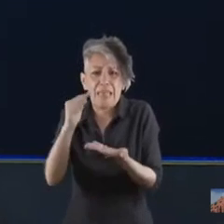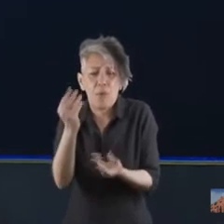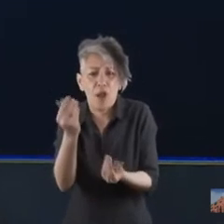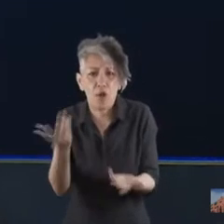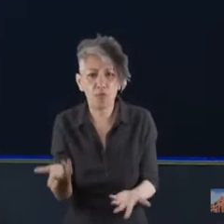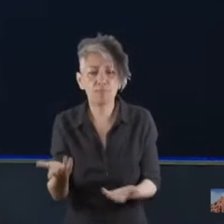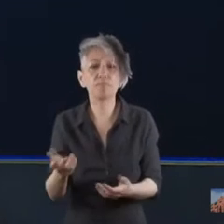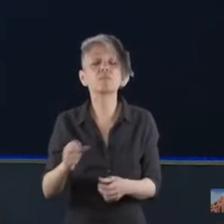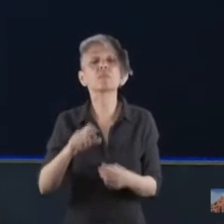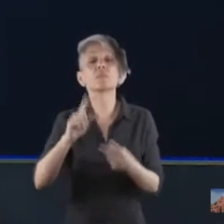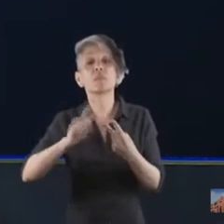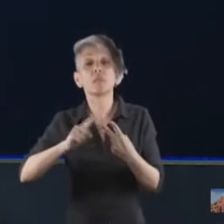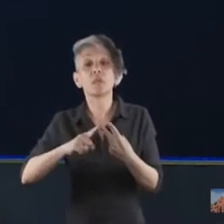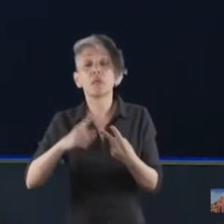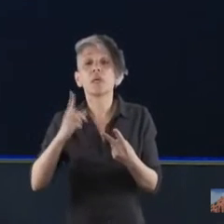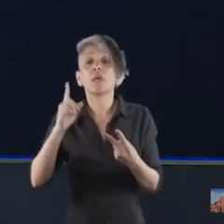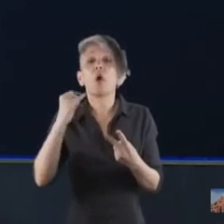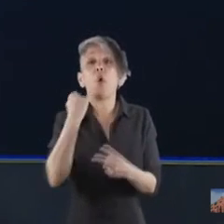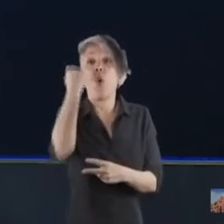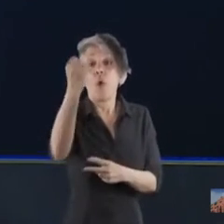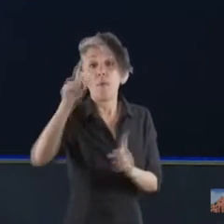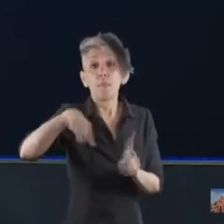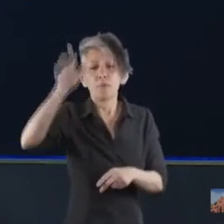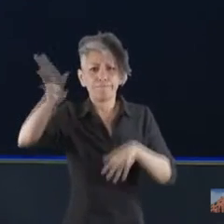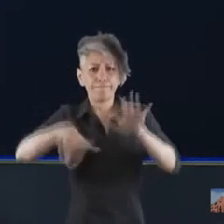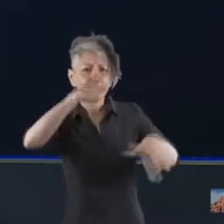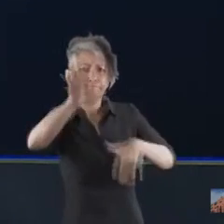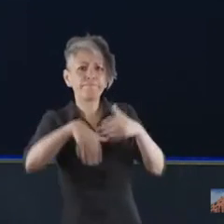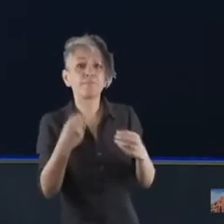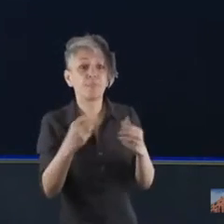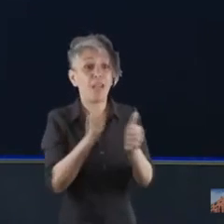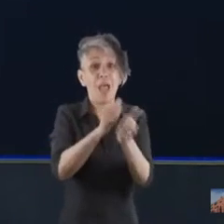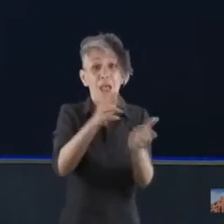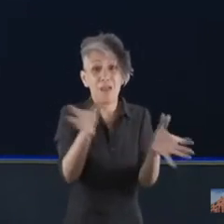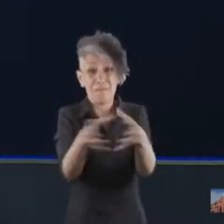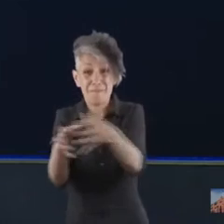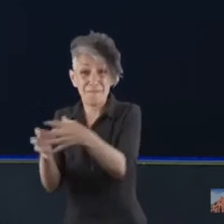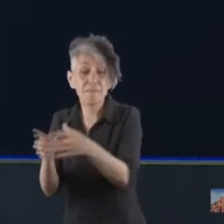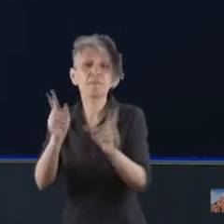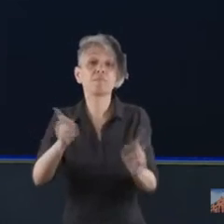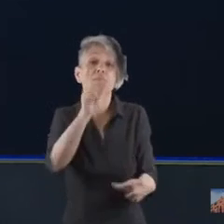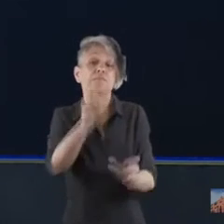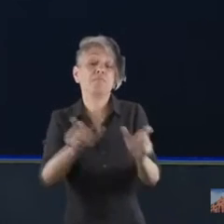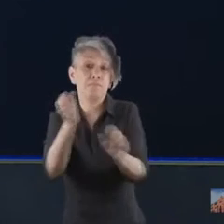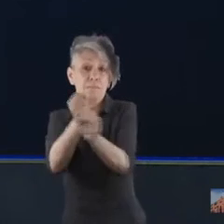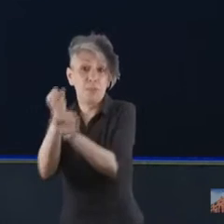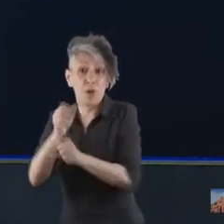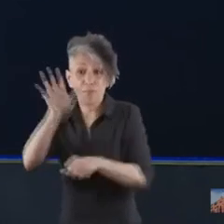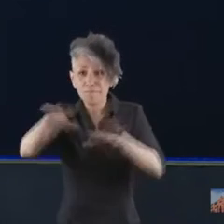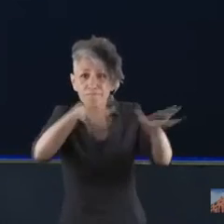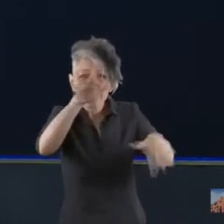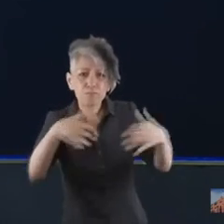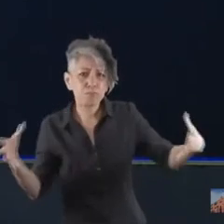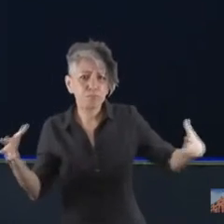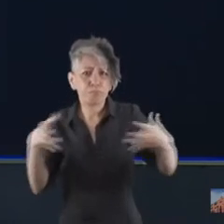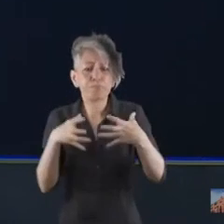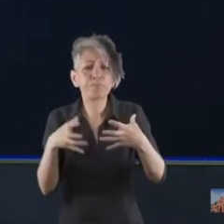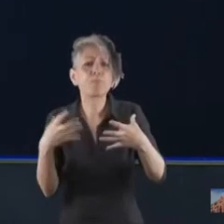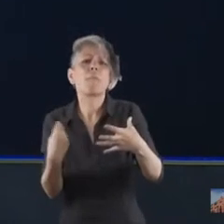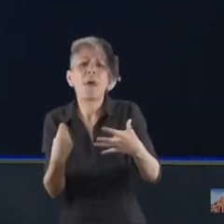a convocar el jueves de la semana que viene entidades empresarias y de trabajadores a los efectos de asegurar un